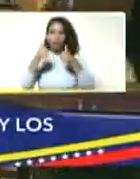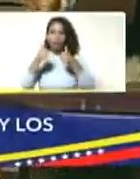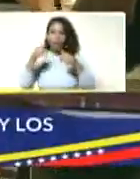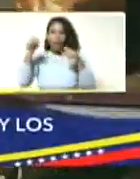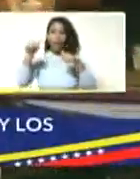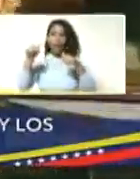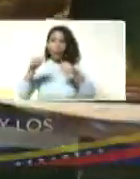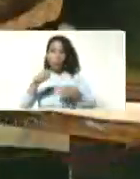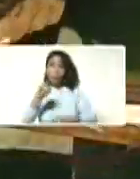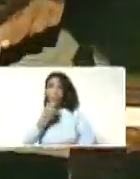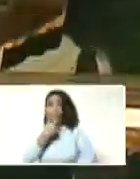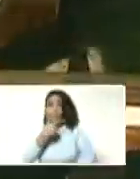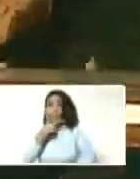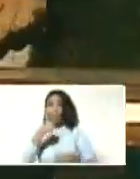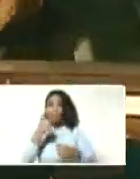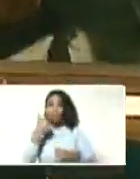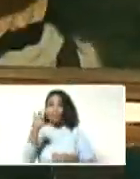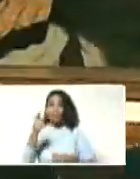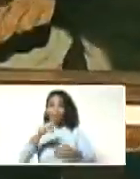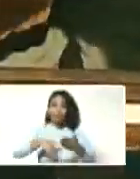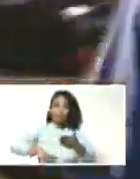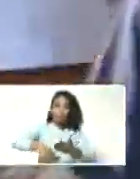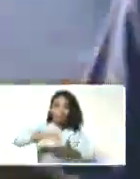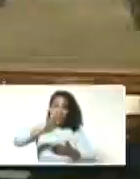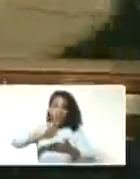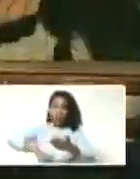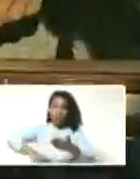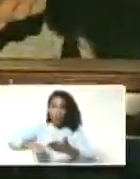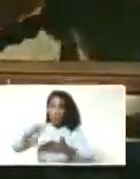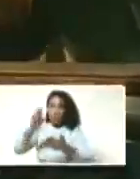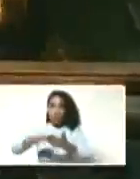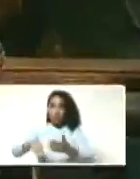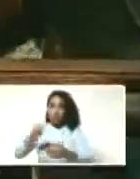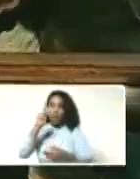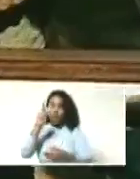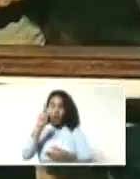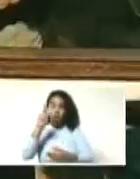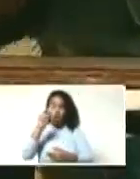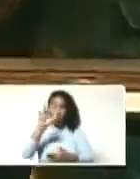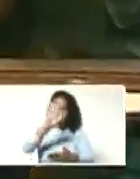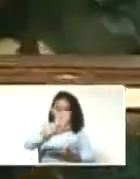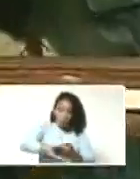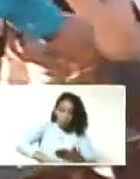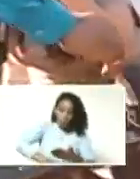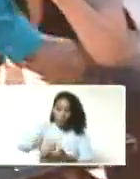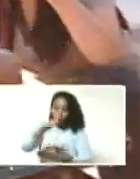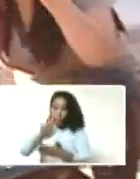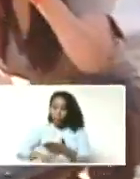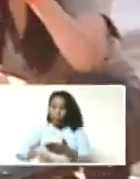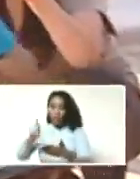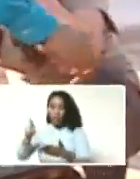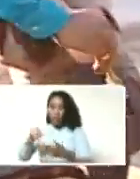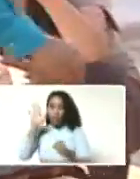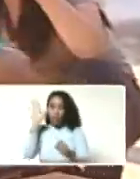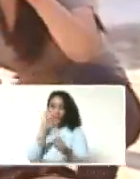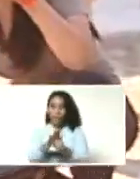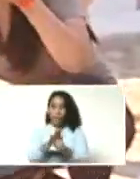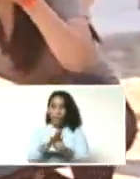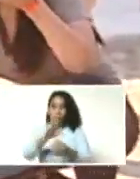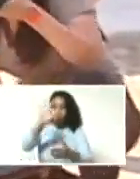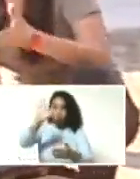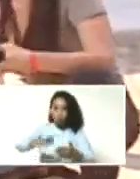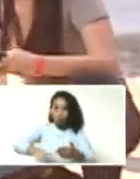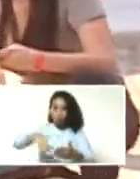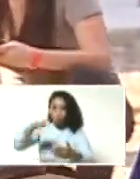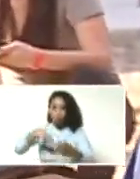es un espectáculo, dice Andrés. El barniz se le da a dos manos, ¿eh? El barniz va cubriendo lo que